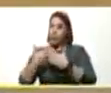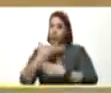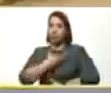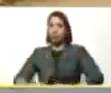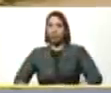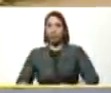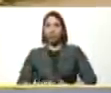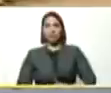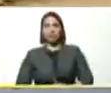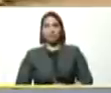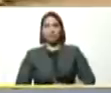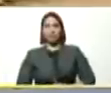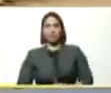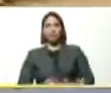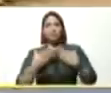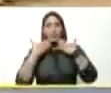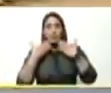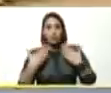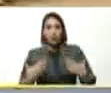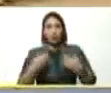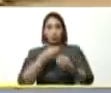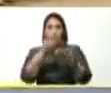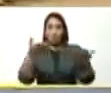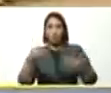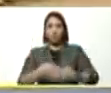presidente. Gracias a ustedes,